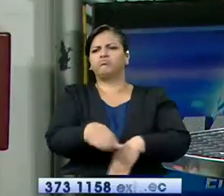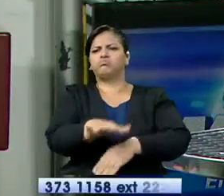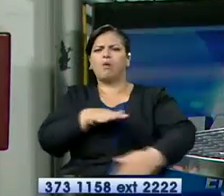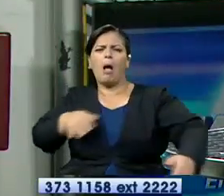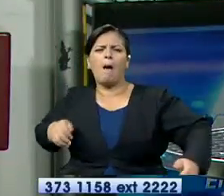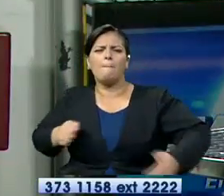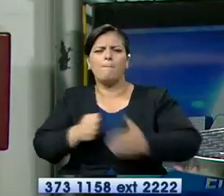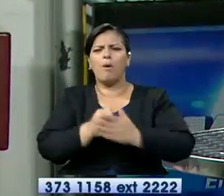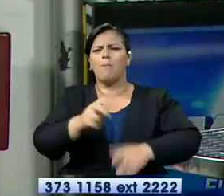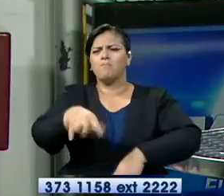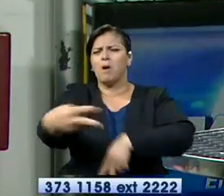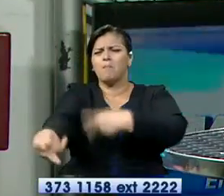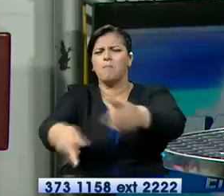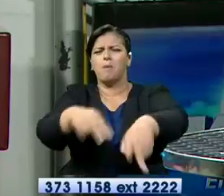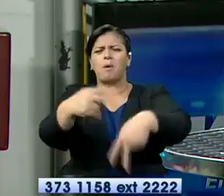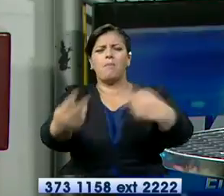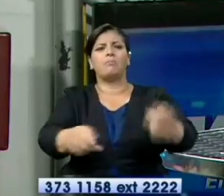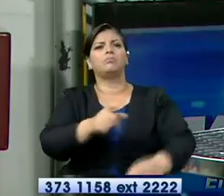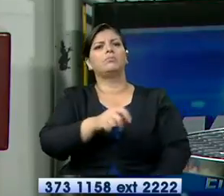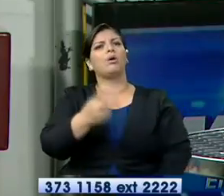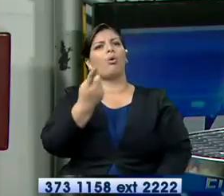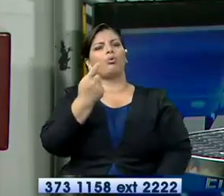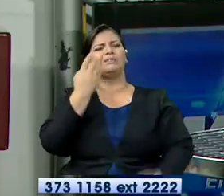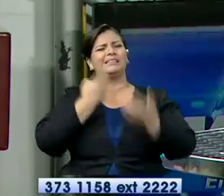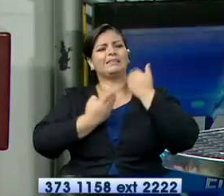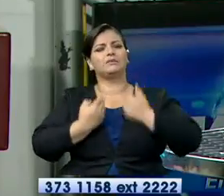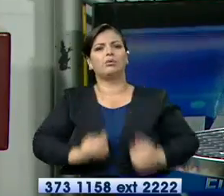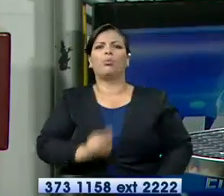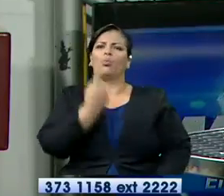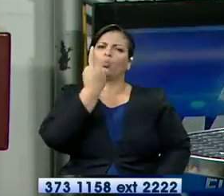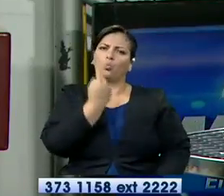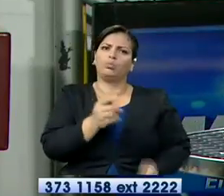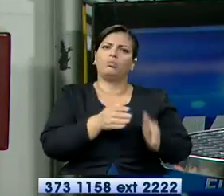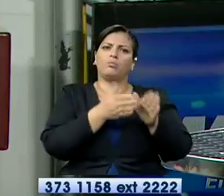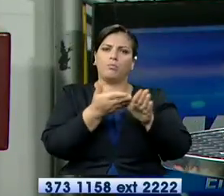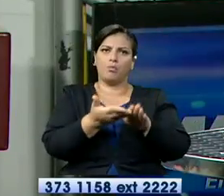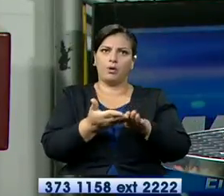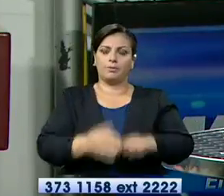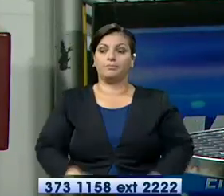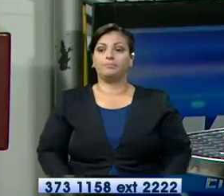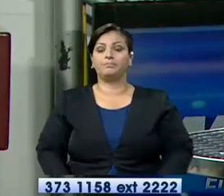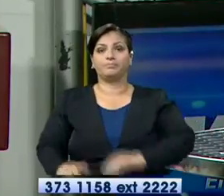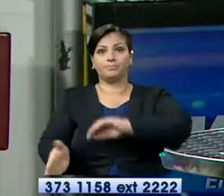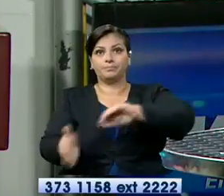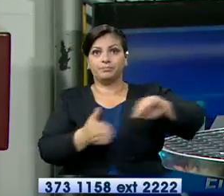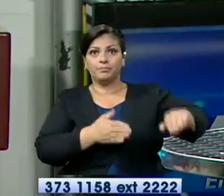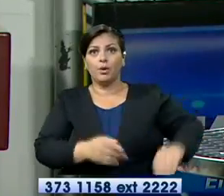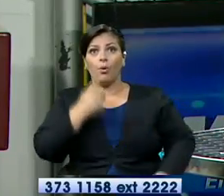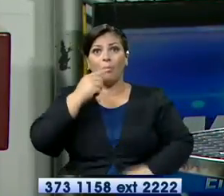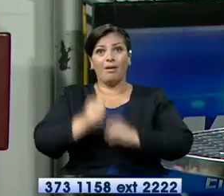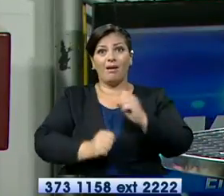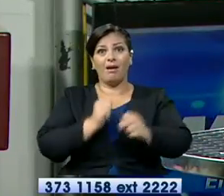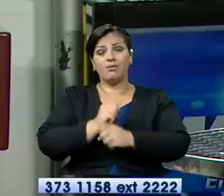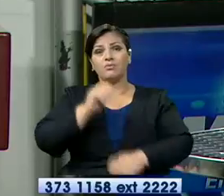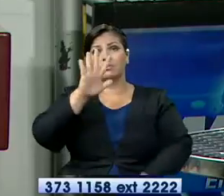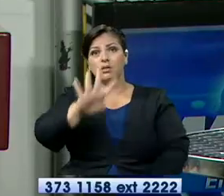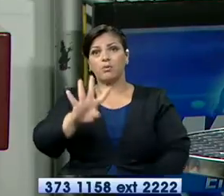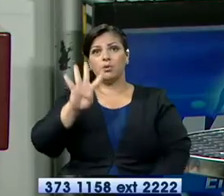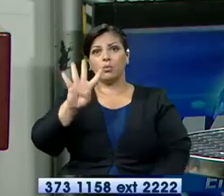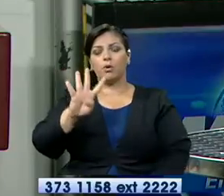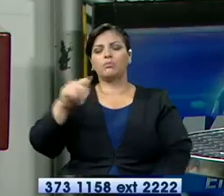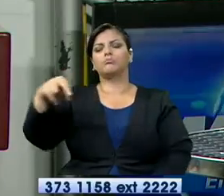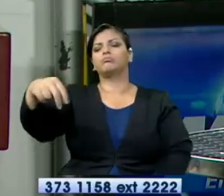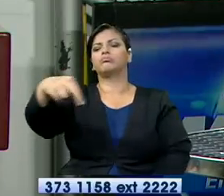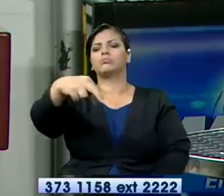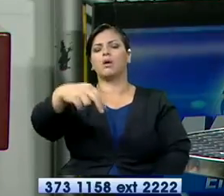Manabí. En otro caso, un hombre de 54 años de edad murió horas después de haber sido atropellado por un bus en ese puerto manabita.